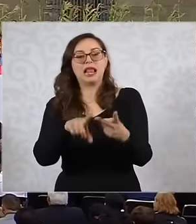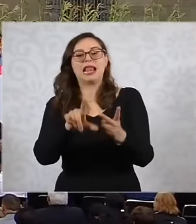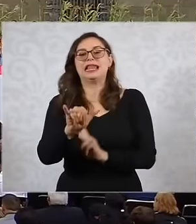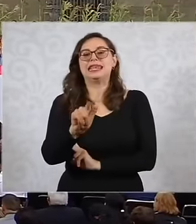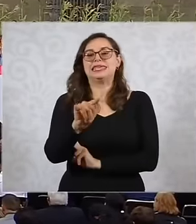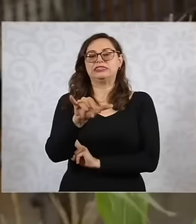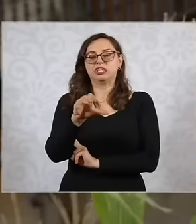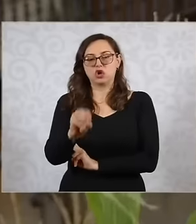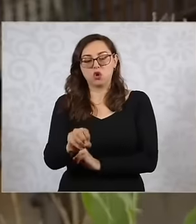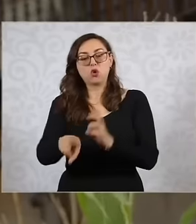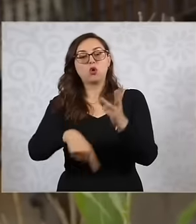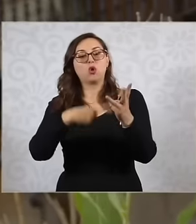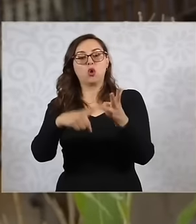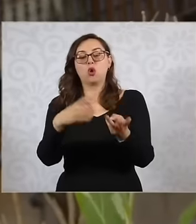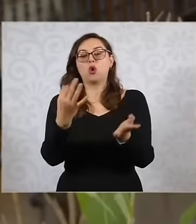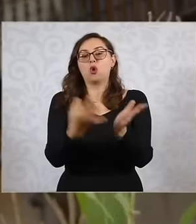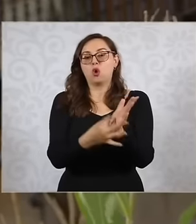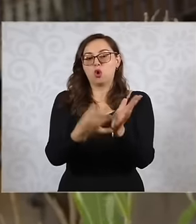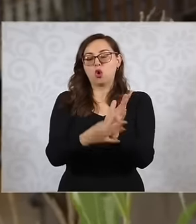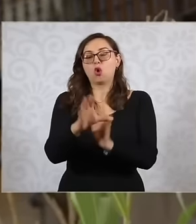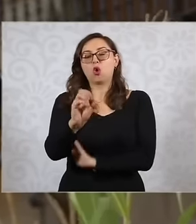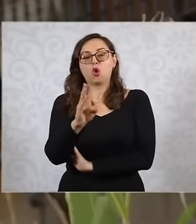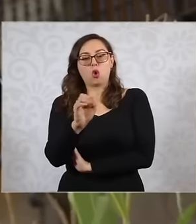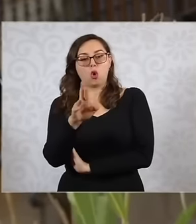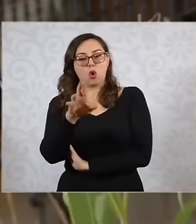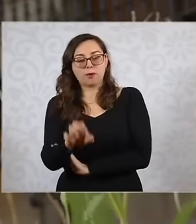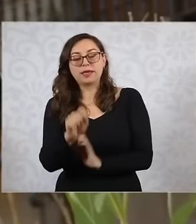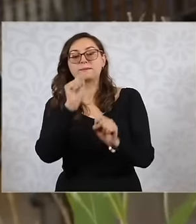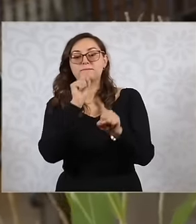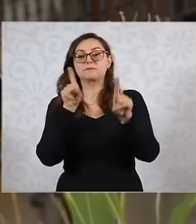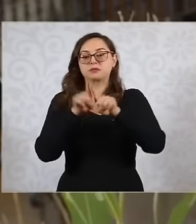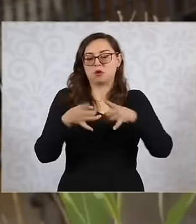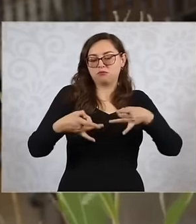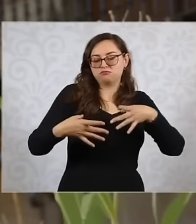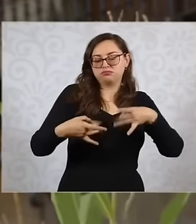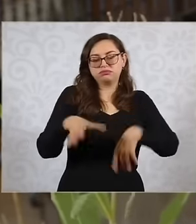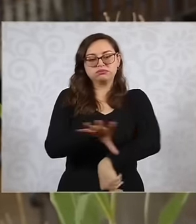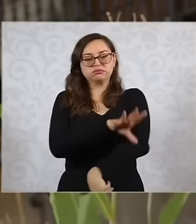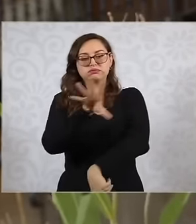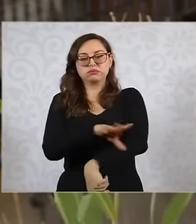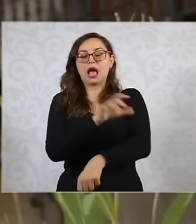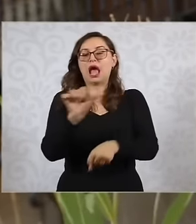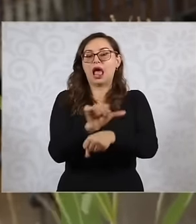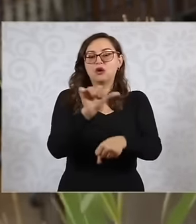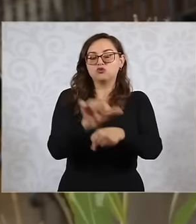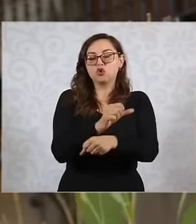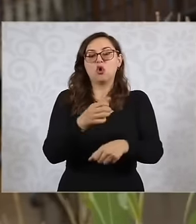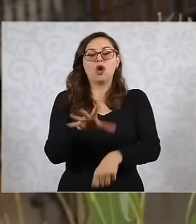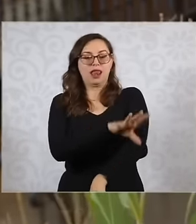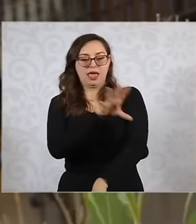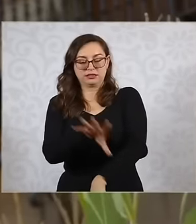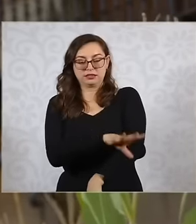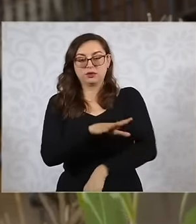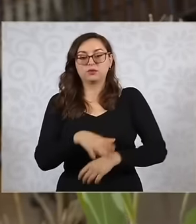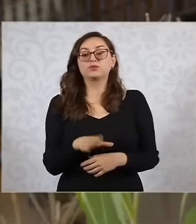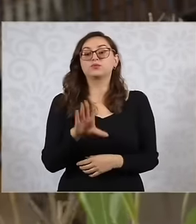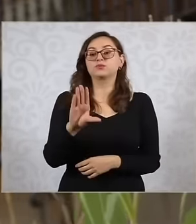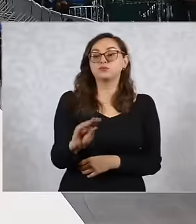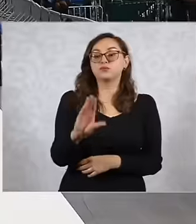litio, de cobre, de semiconductores y electromovilidad.